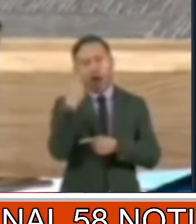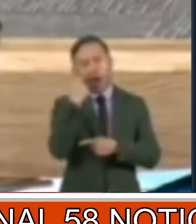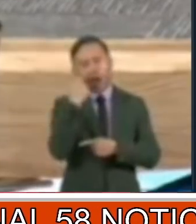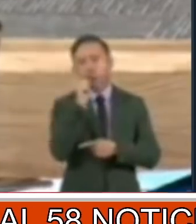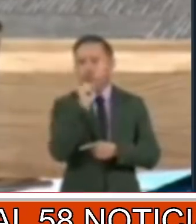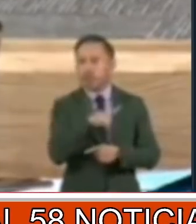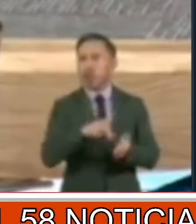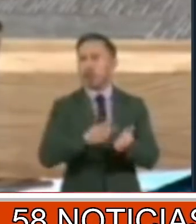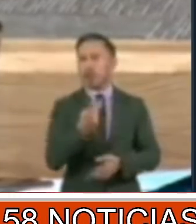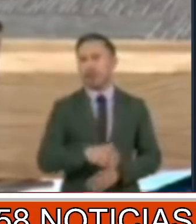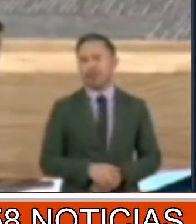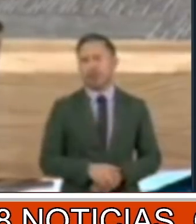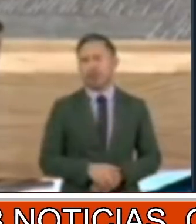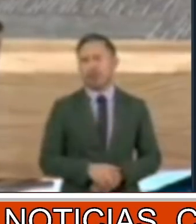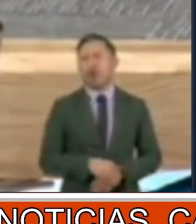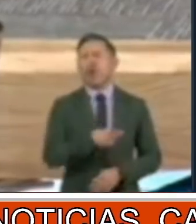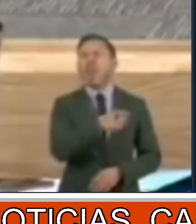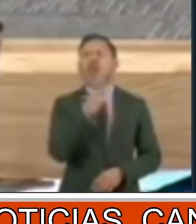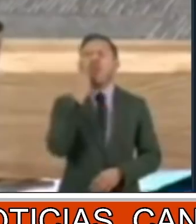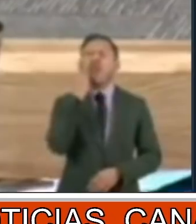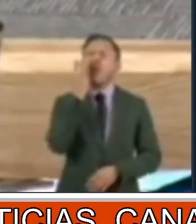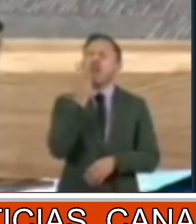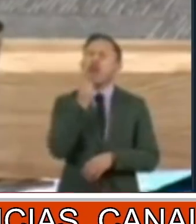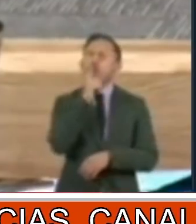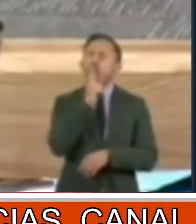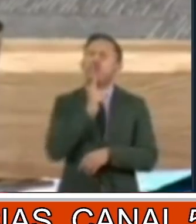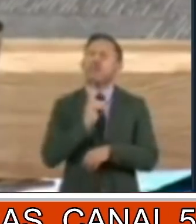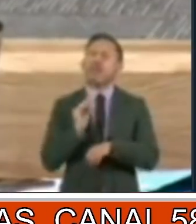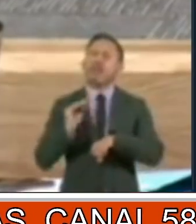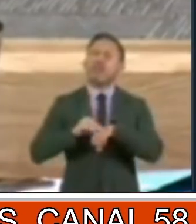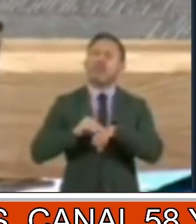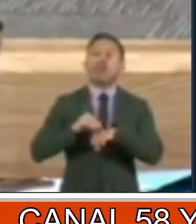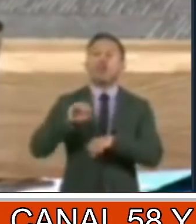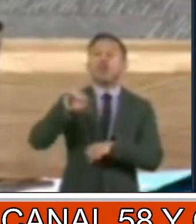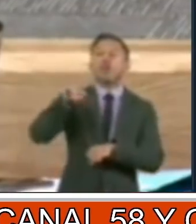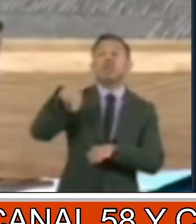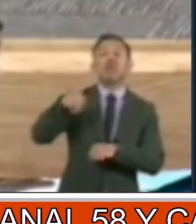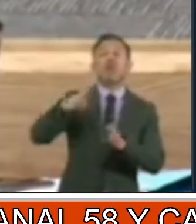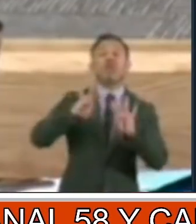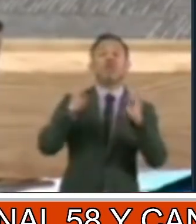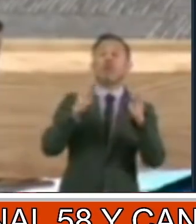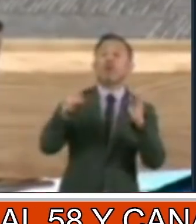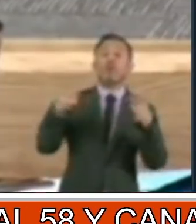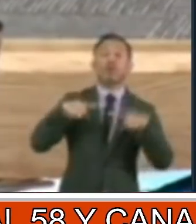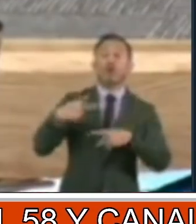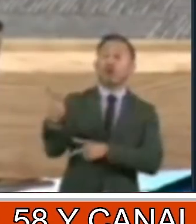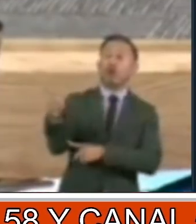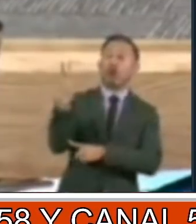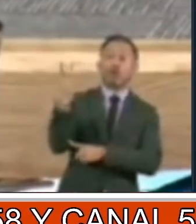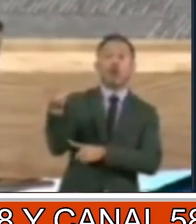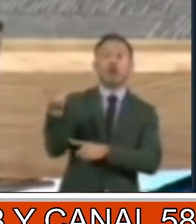de engañar diciendo que en el INE dos personas pueden tomar decisiones